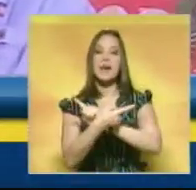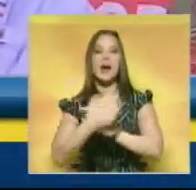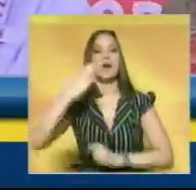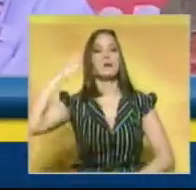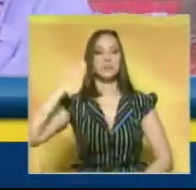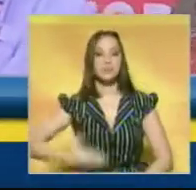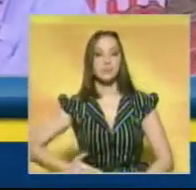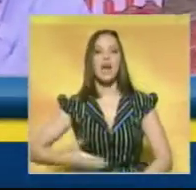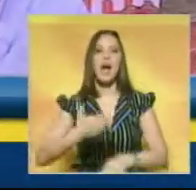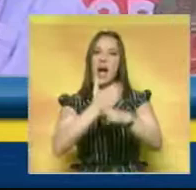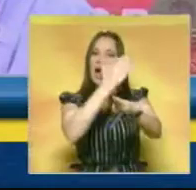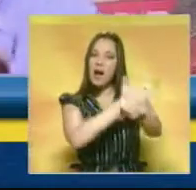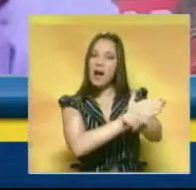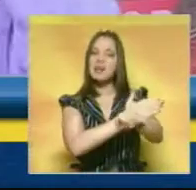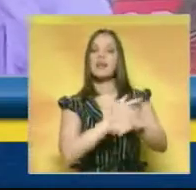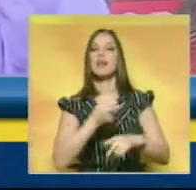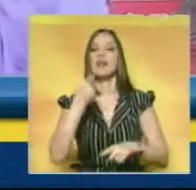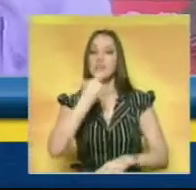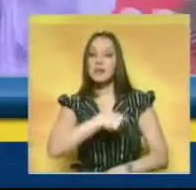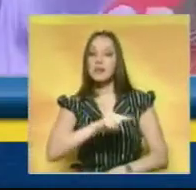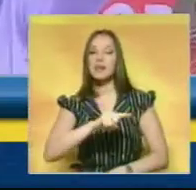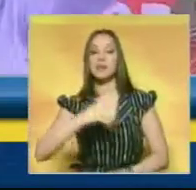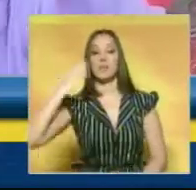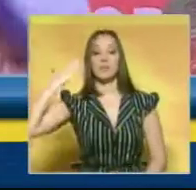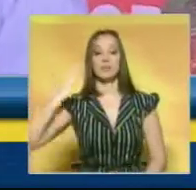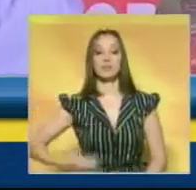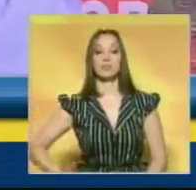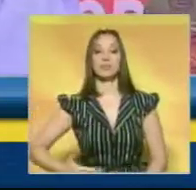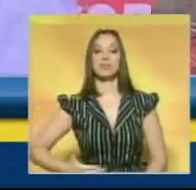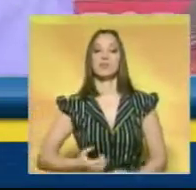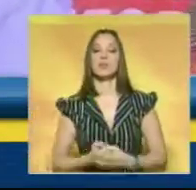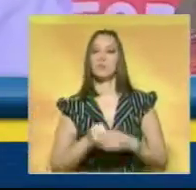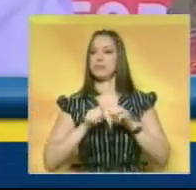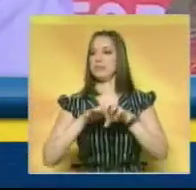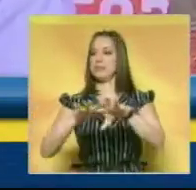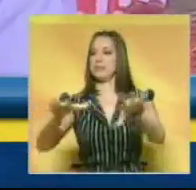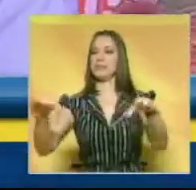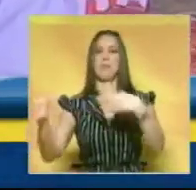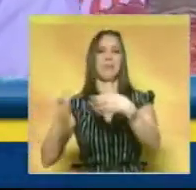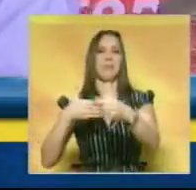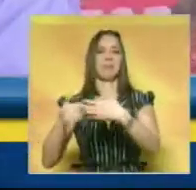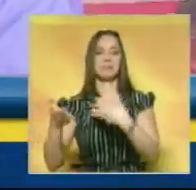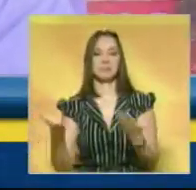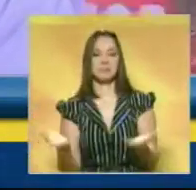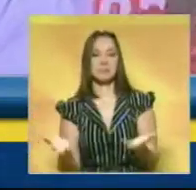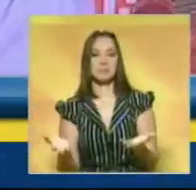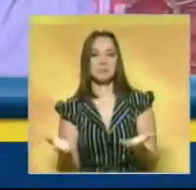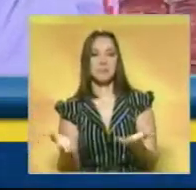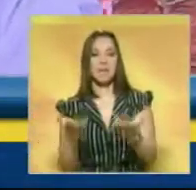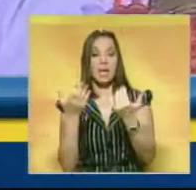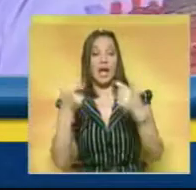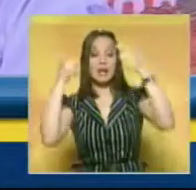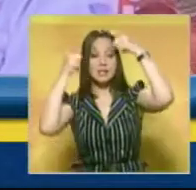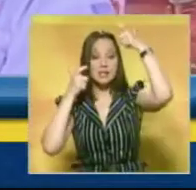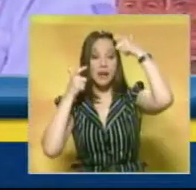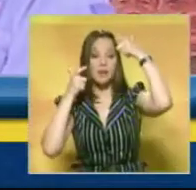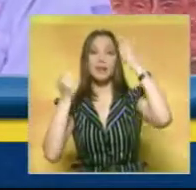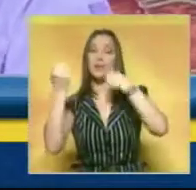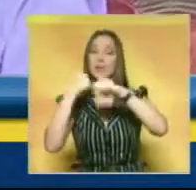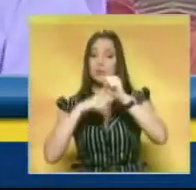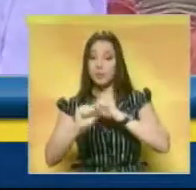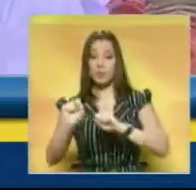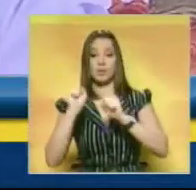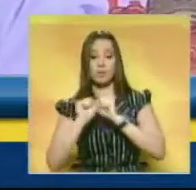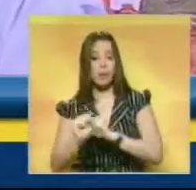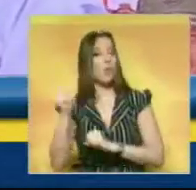que teníamos unas Fuerzas Armadas en plural, dispersas. Y el presidente Chávez luchó por